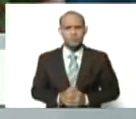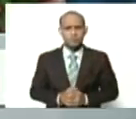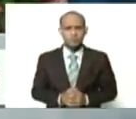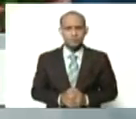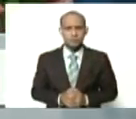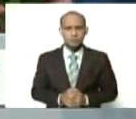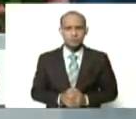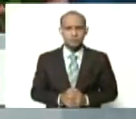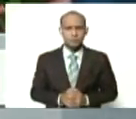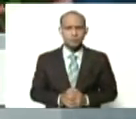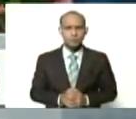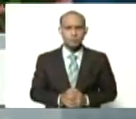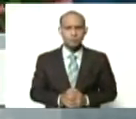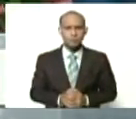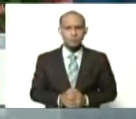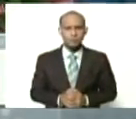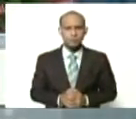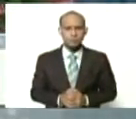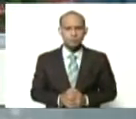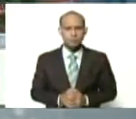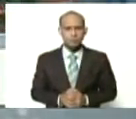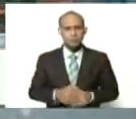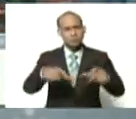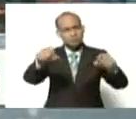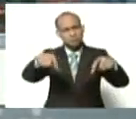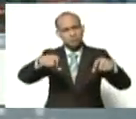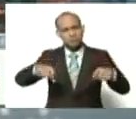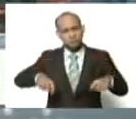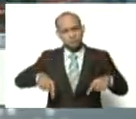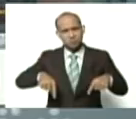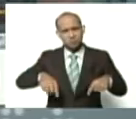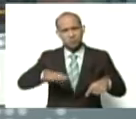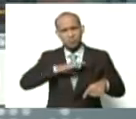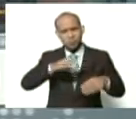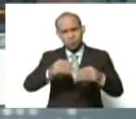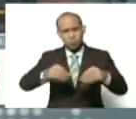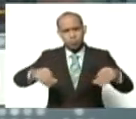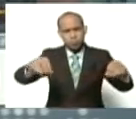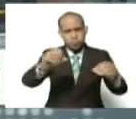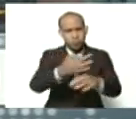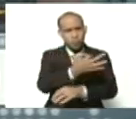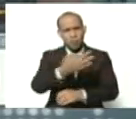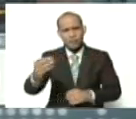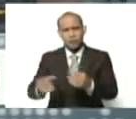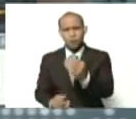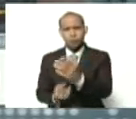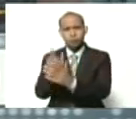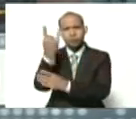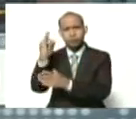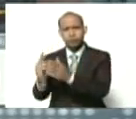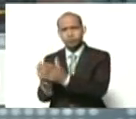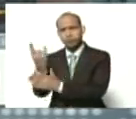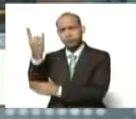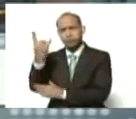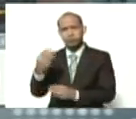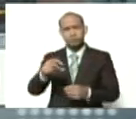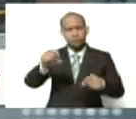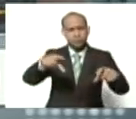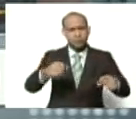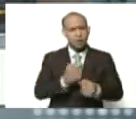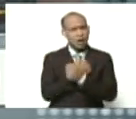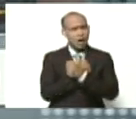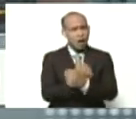sembró en territorio fértil, en terreno fértil. Sembró amor,